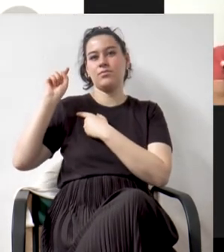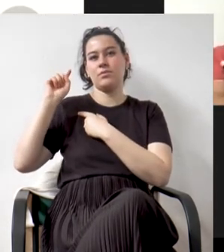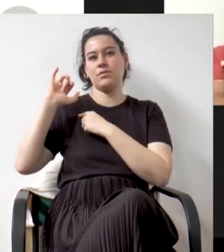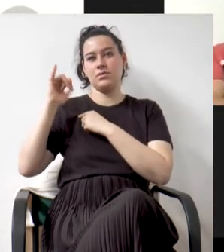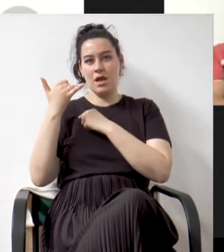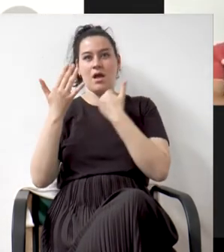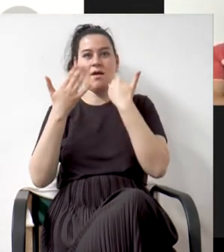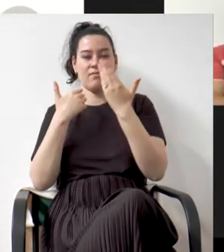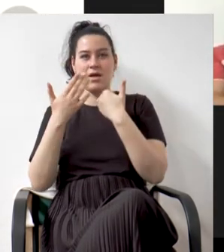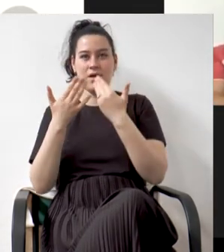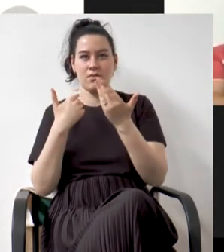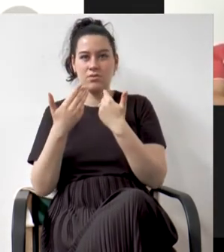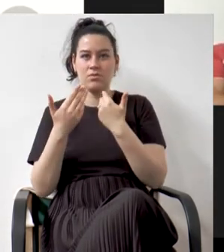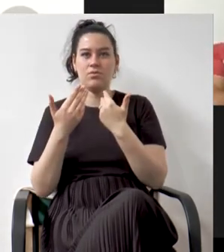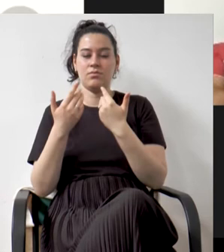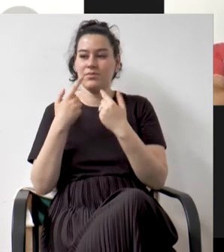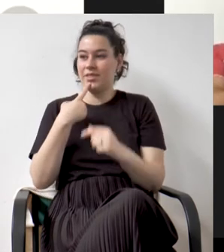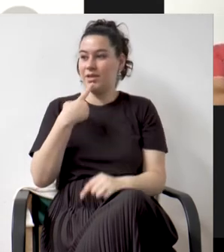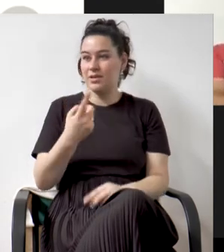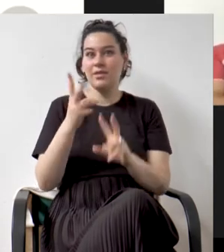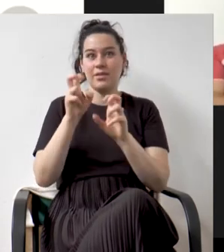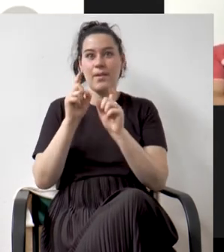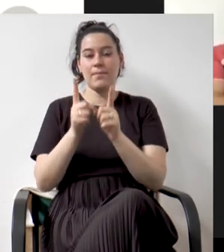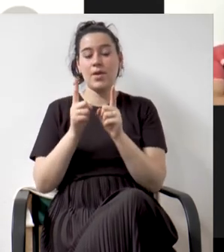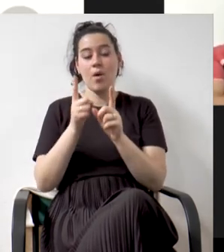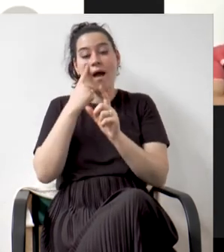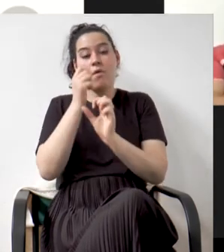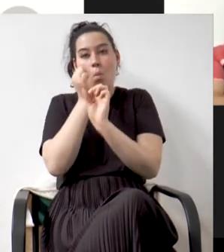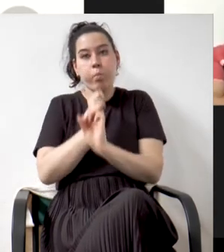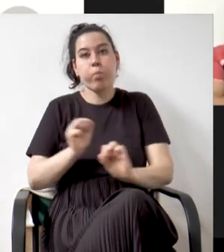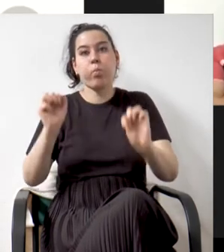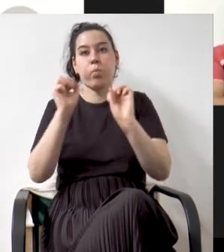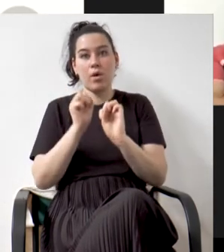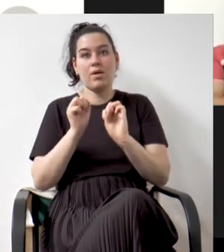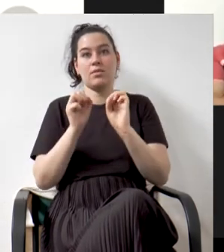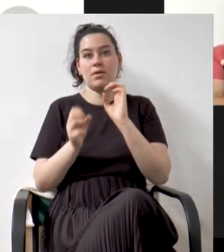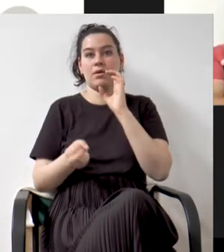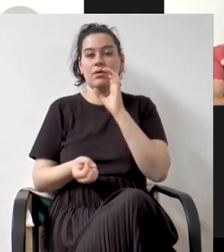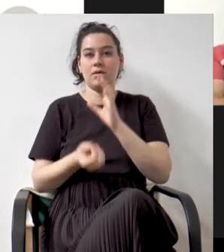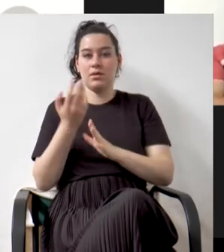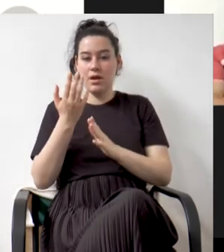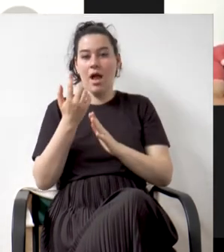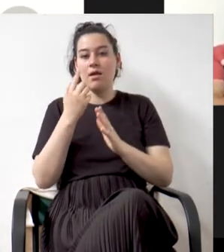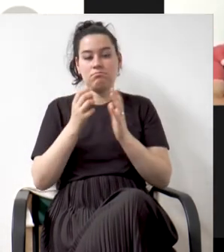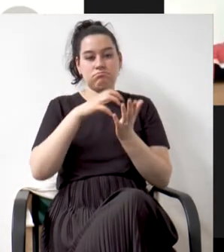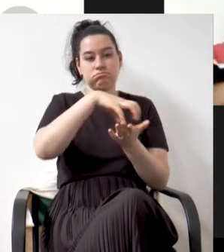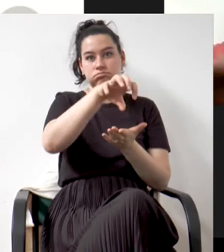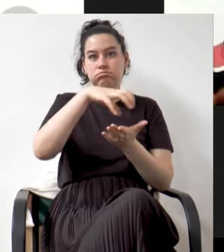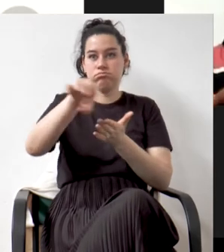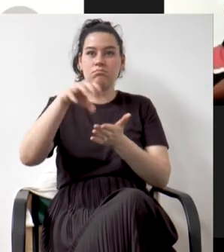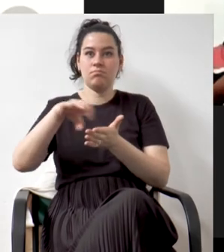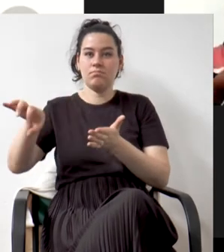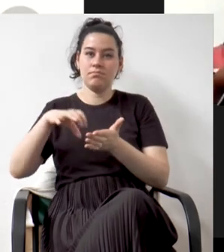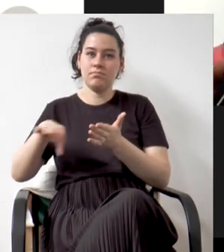durante el año 19, estuvieron discutiendo y algunas posibilidades de crear alianzas pensando en los departamentos, quedó